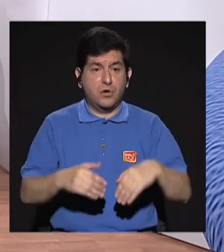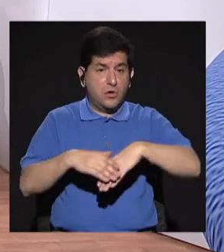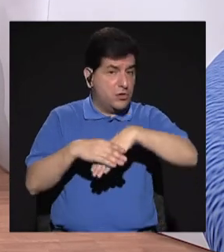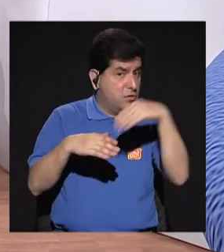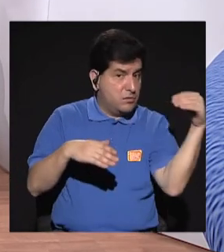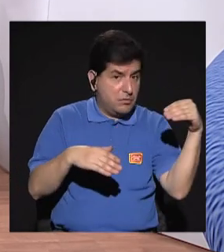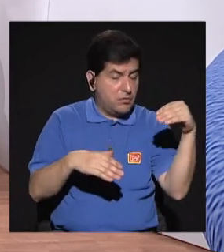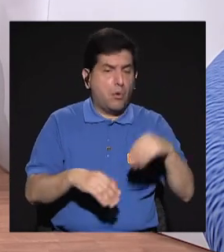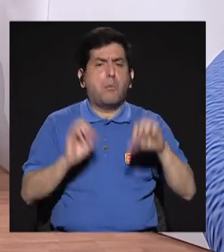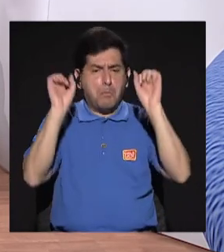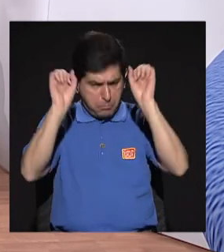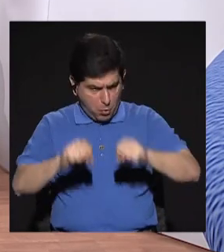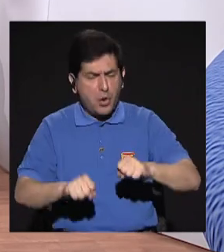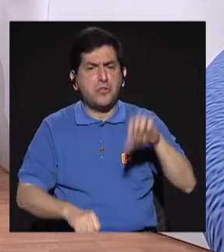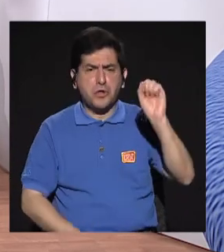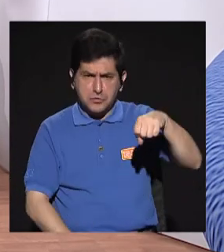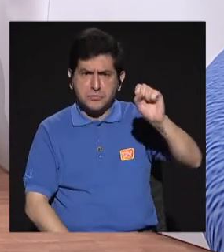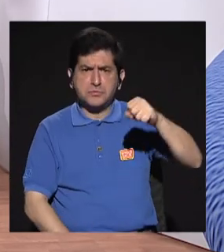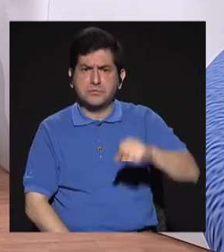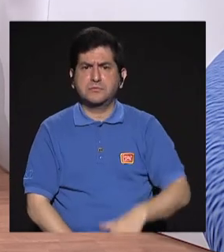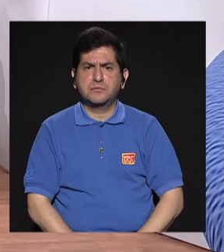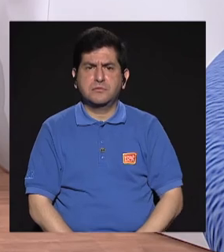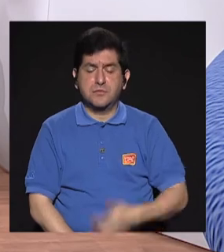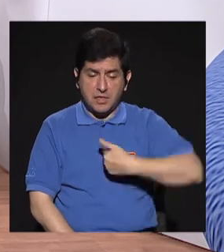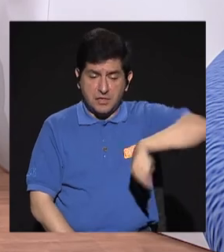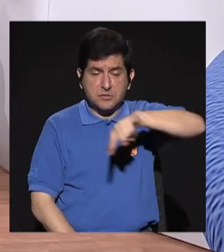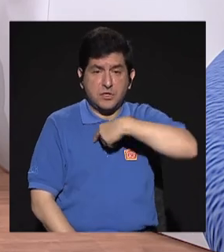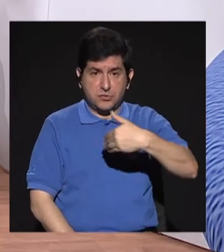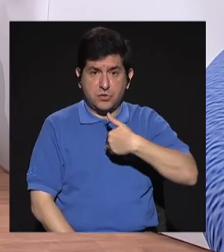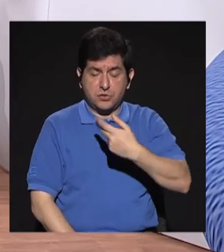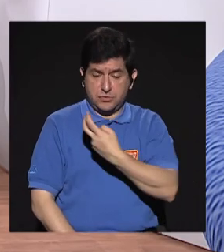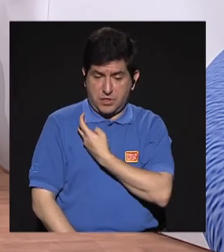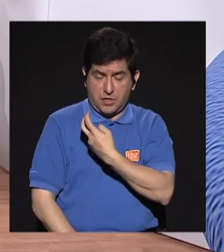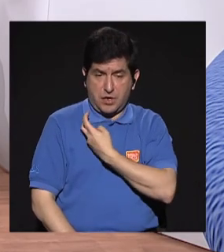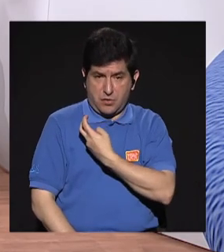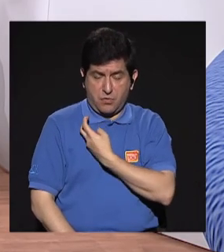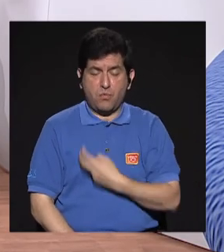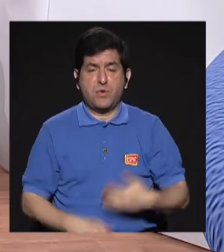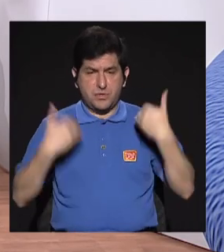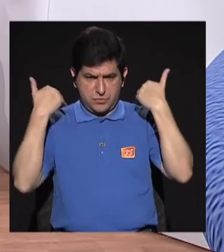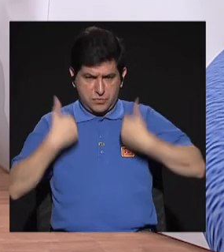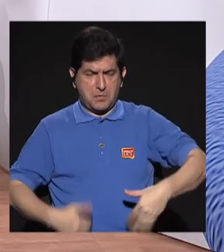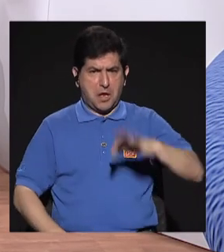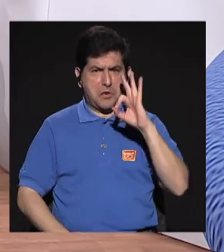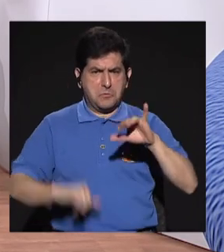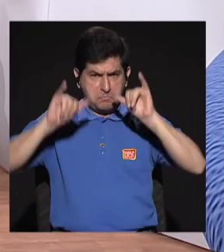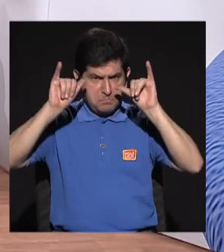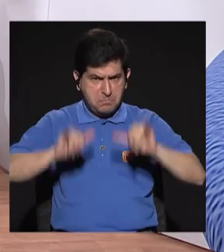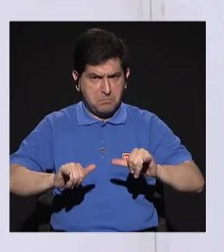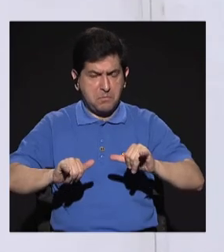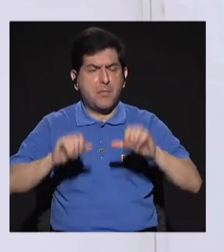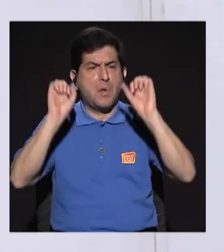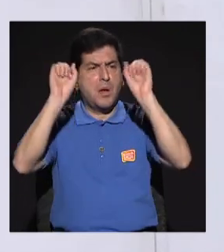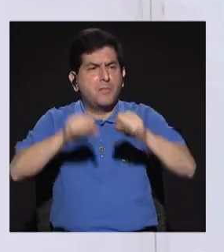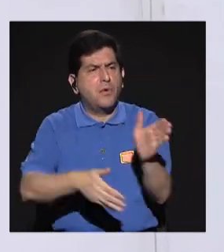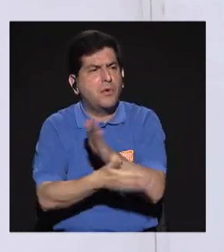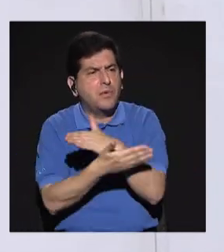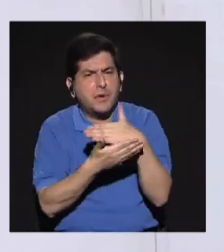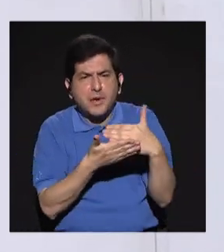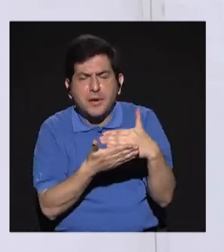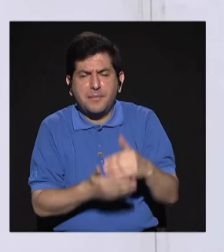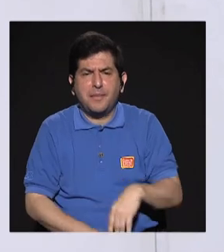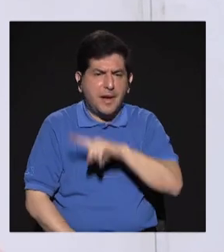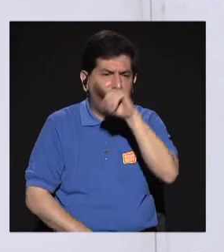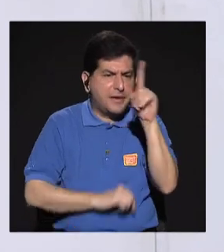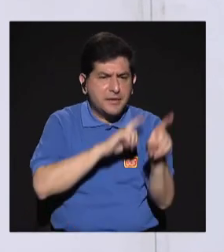ajeno sino decir bueno si es viable si se puede hacer cuando entremos nuestros socios humanos en buena conservación y podría